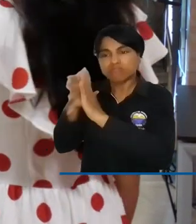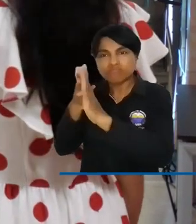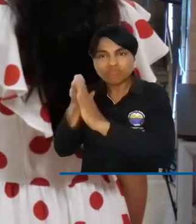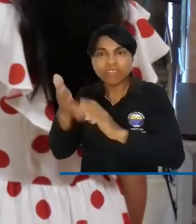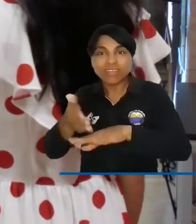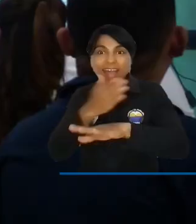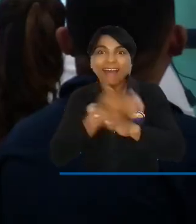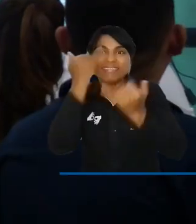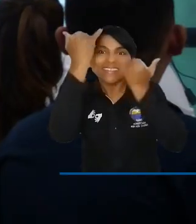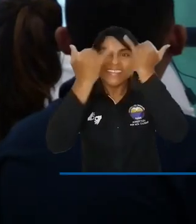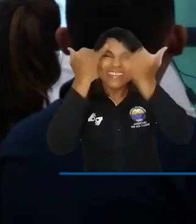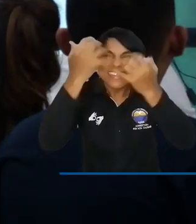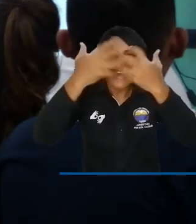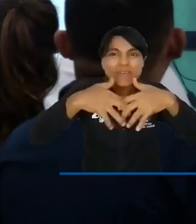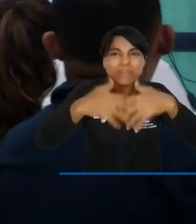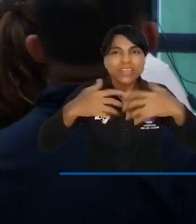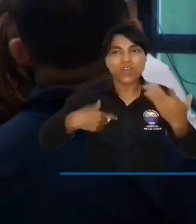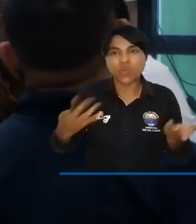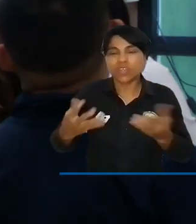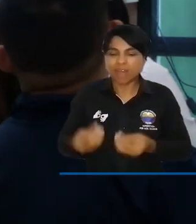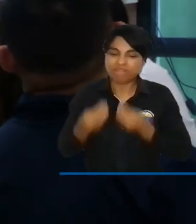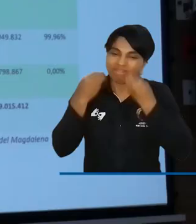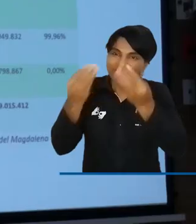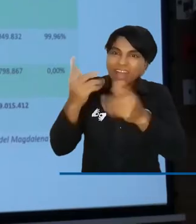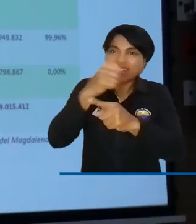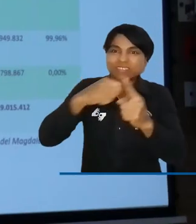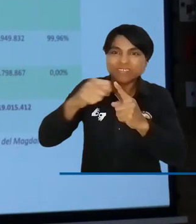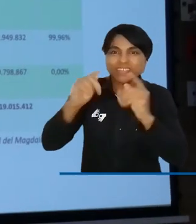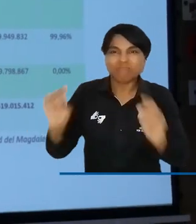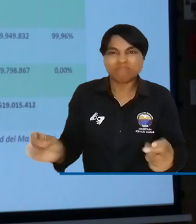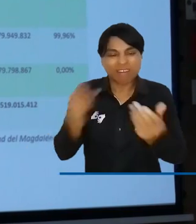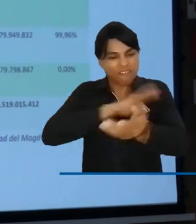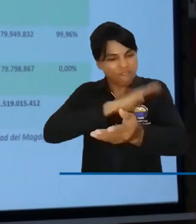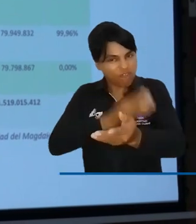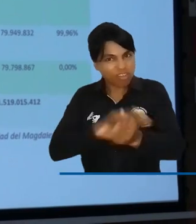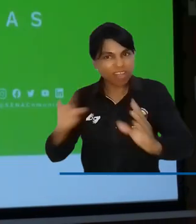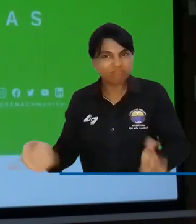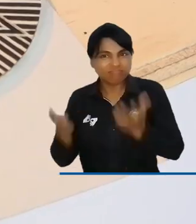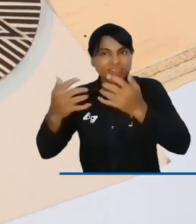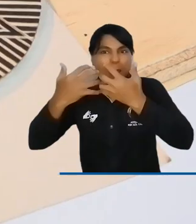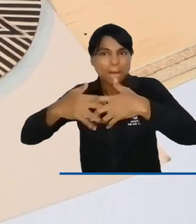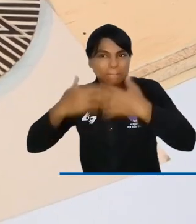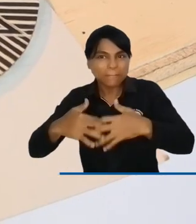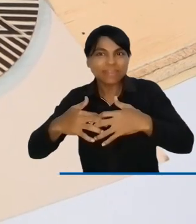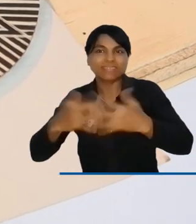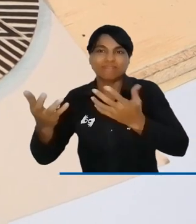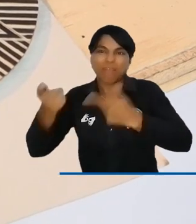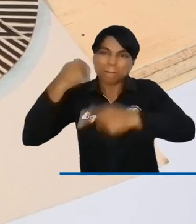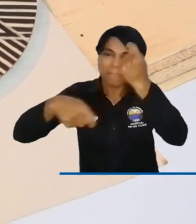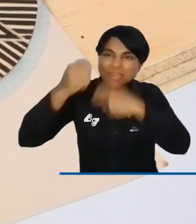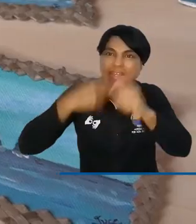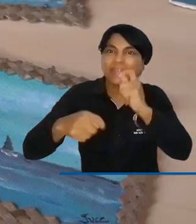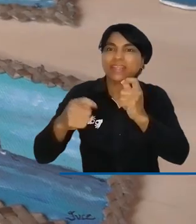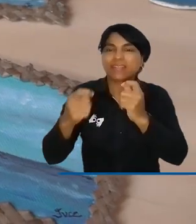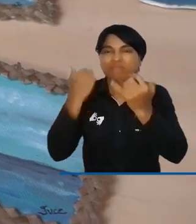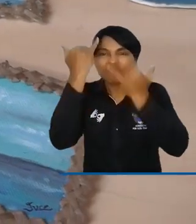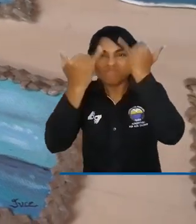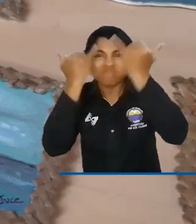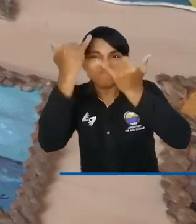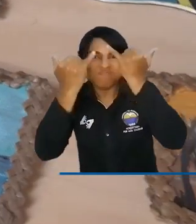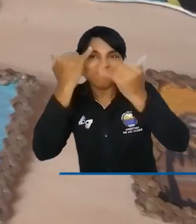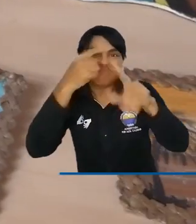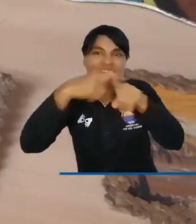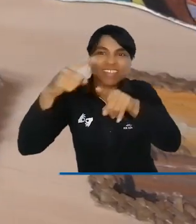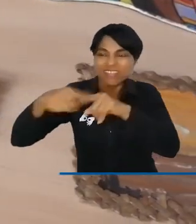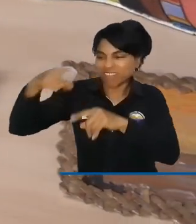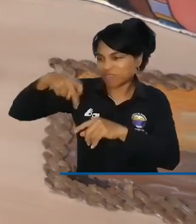ejecución de sus iniciativas empresariales, que agregan valor a la sociedad, fortalecen la cultura del emprendimiento y fomentan un sentido